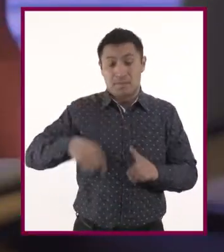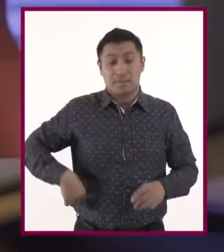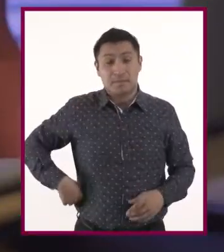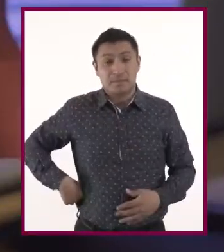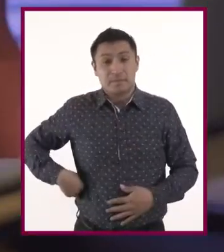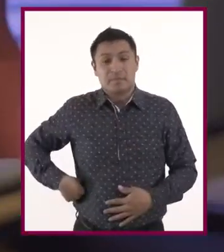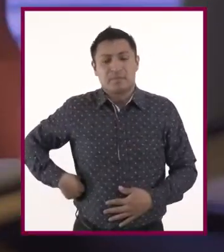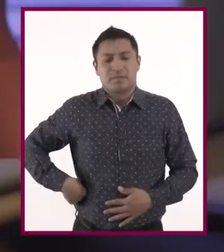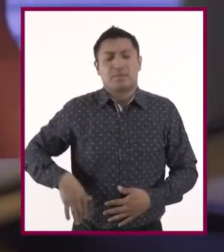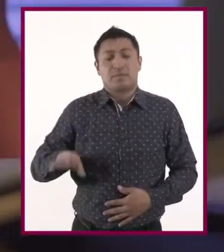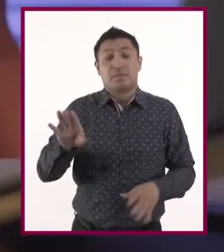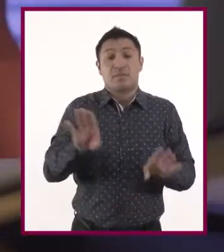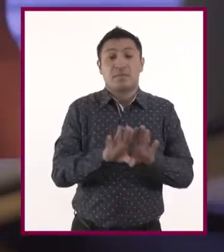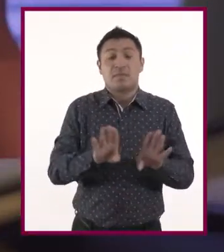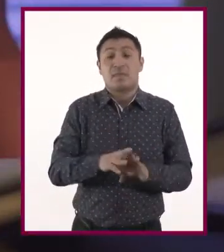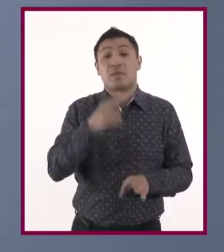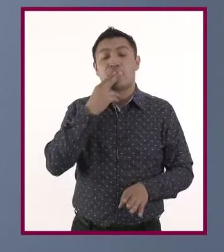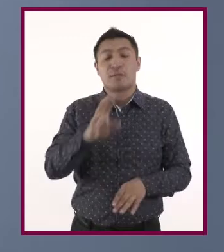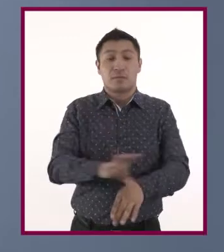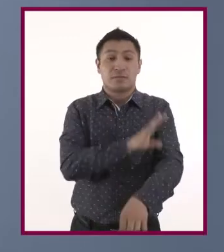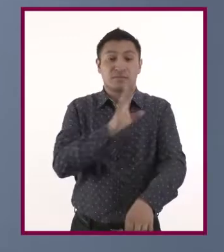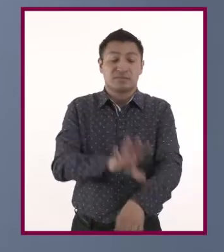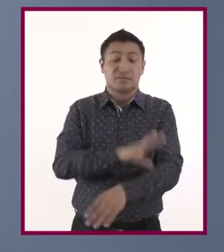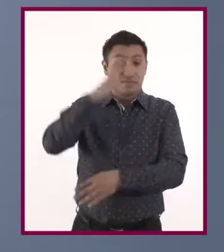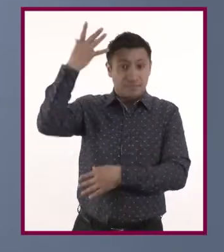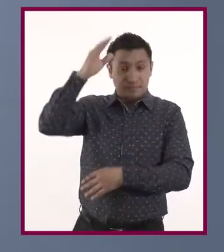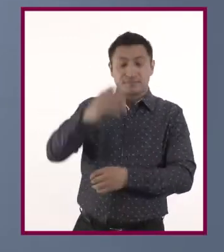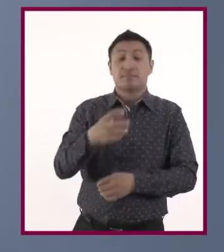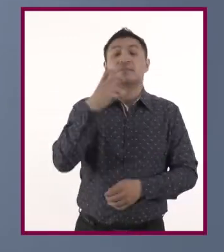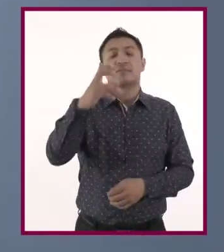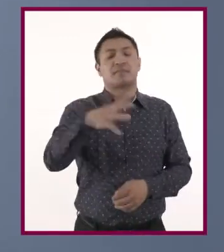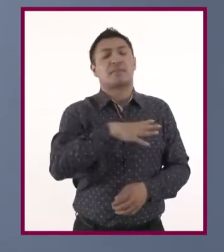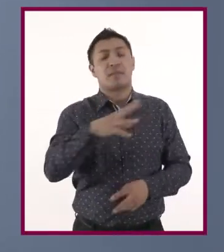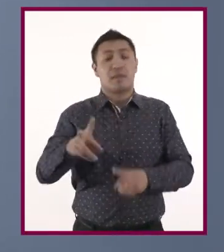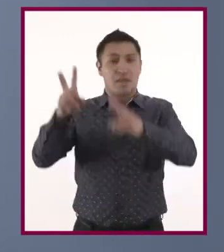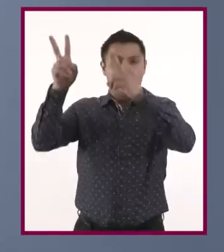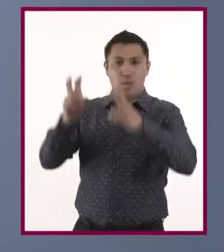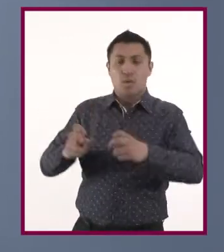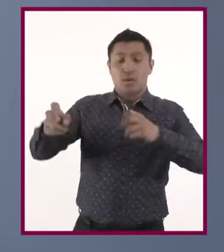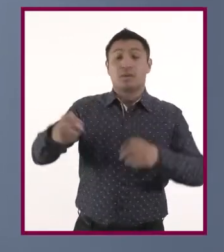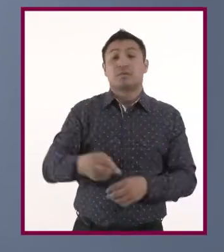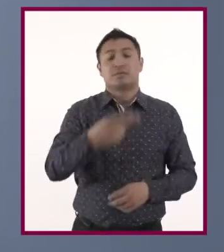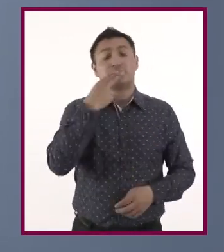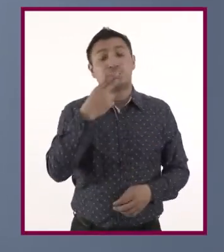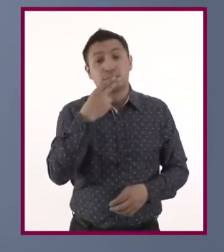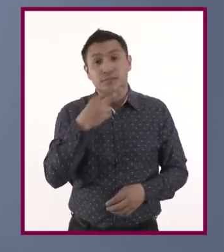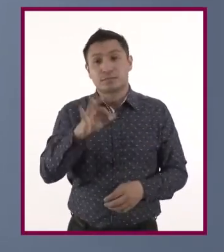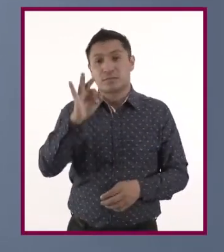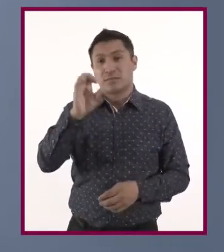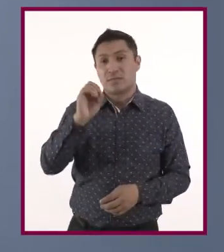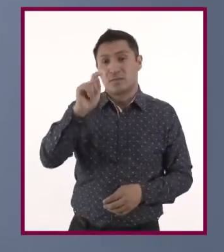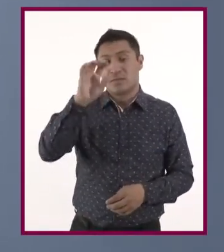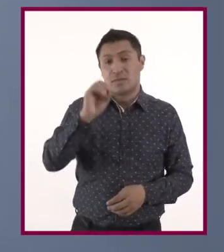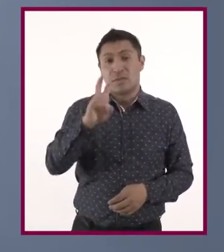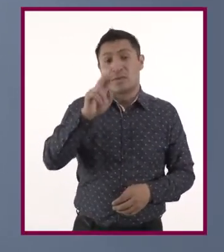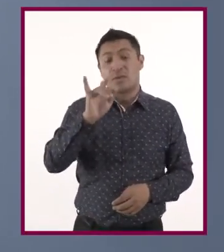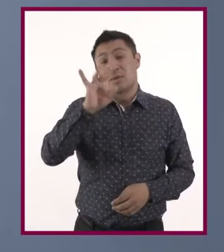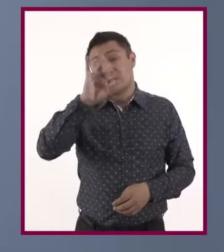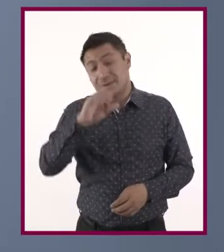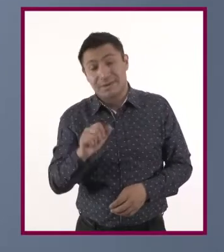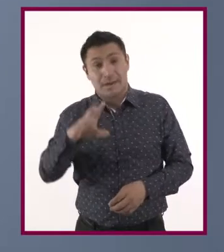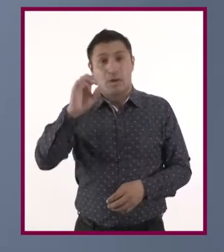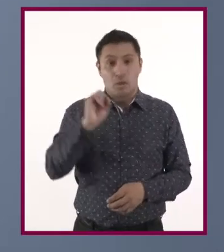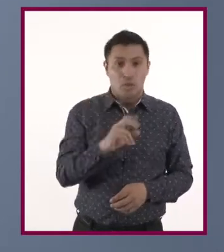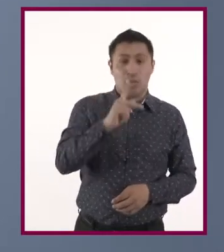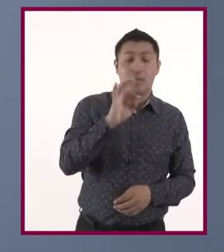¿Cómo podemos utilizar la energía solar? La energía solar que capturamos, ya sea mediante energía fotovoltaica o con paneles, o